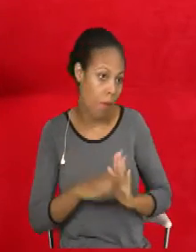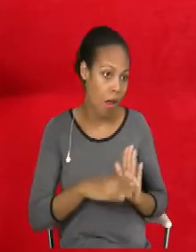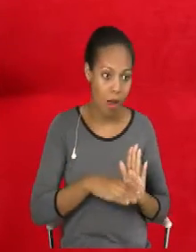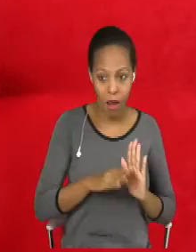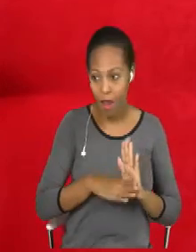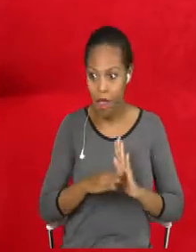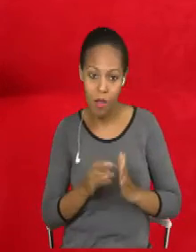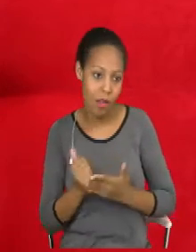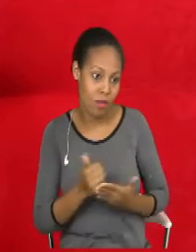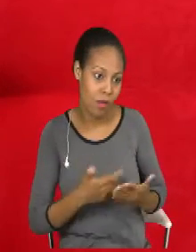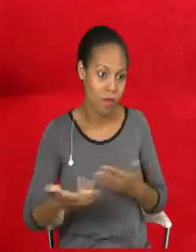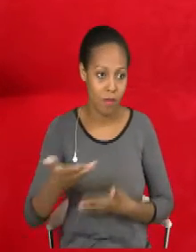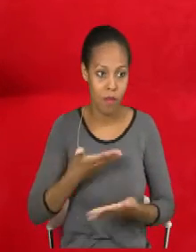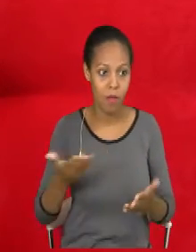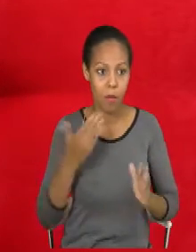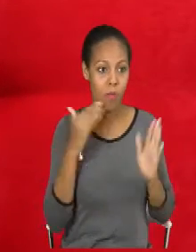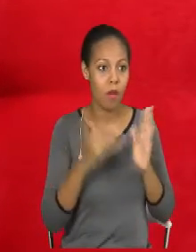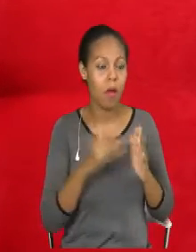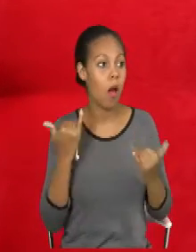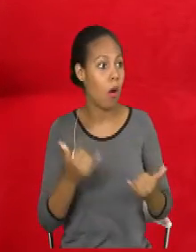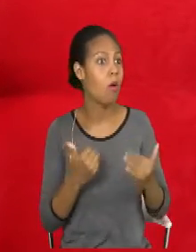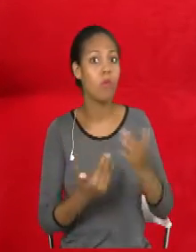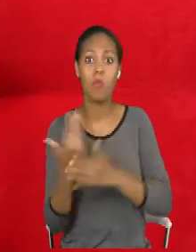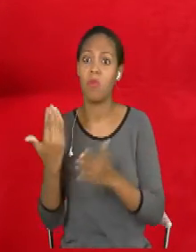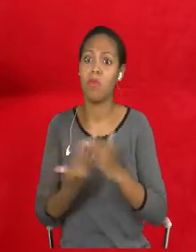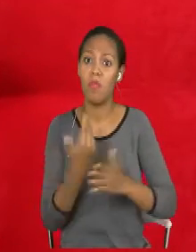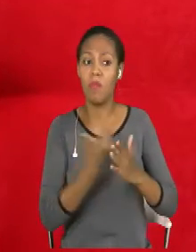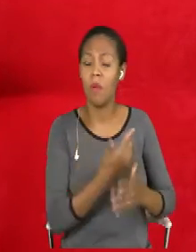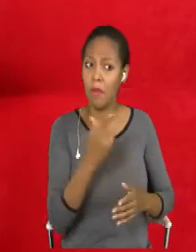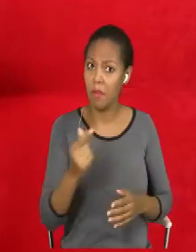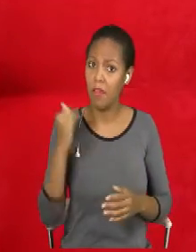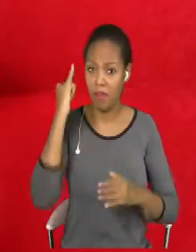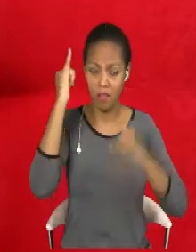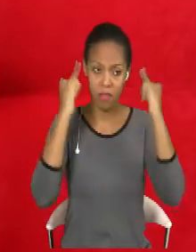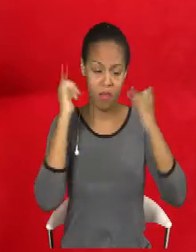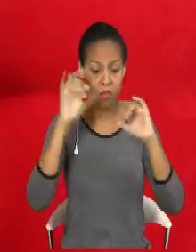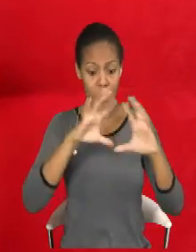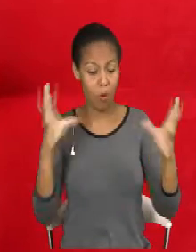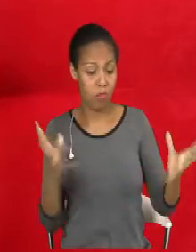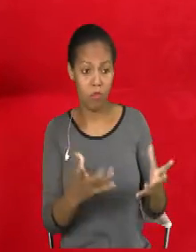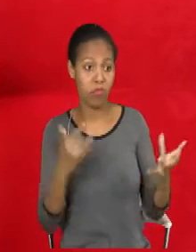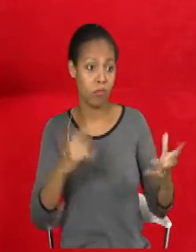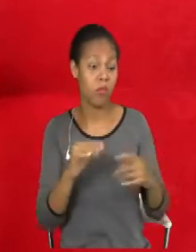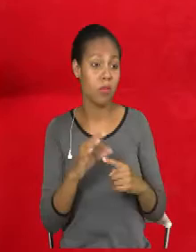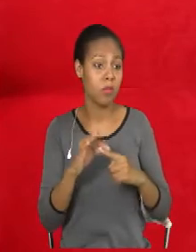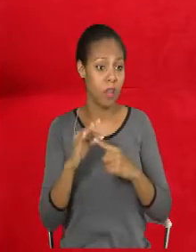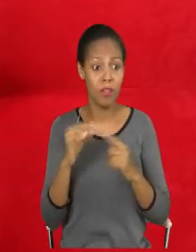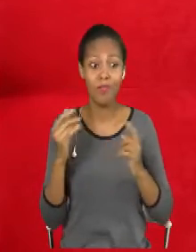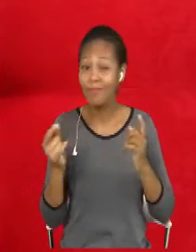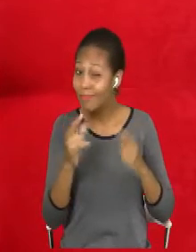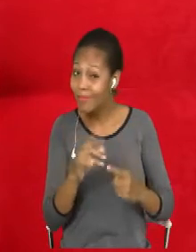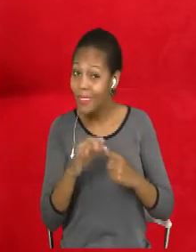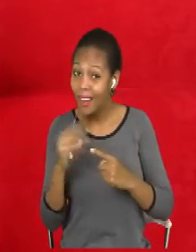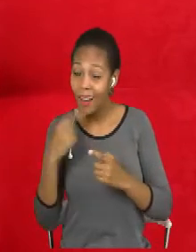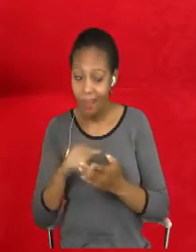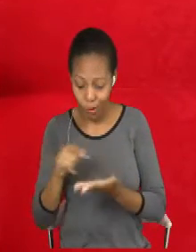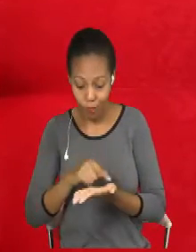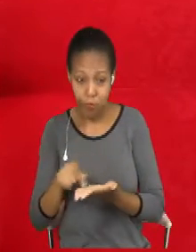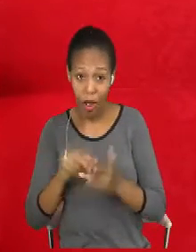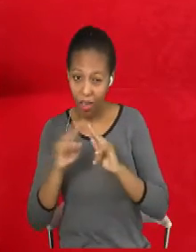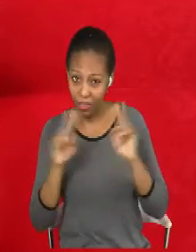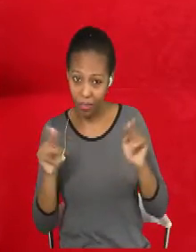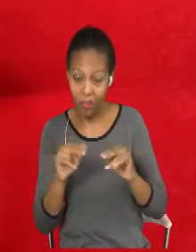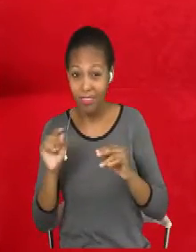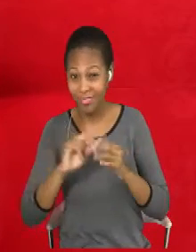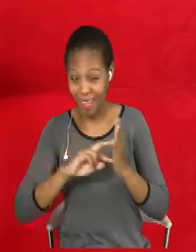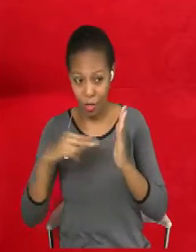término? Que es, hace parte de las nuevas tendencias económicas a nivel mundial, sobre todo a nivel digital. Es un término muy sencillo, como su mismo